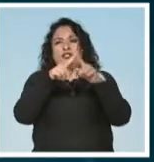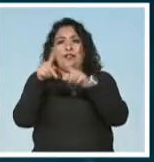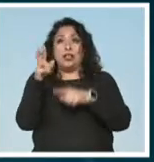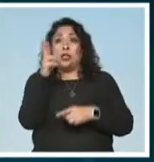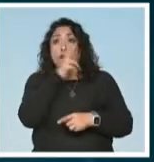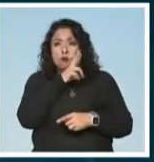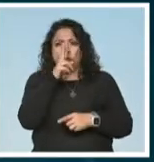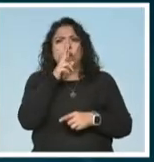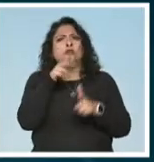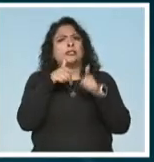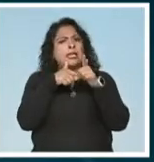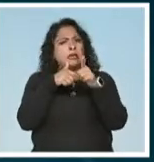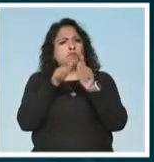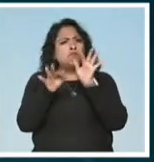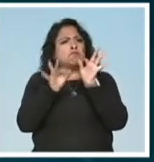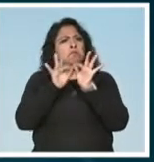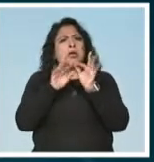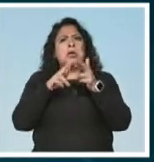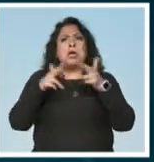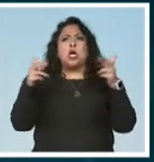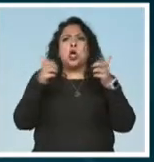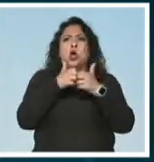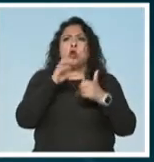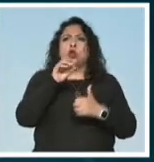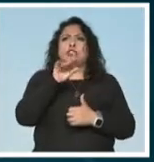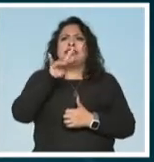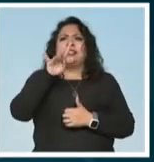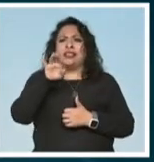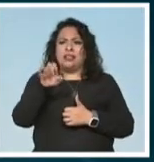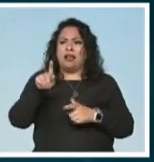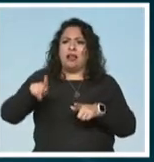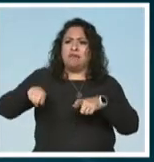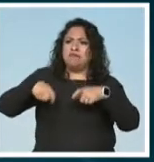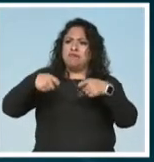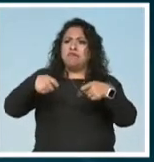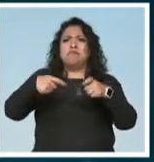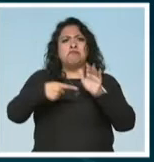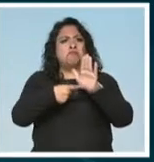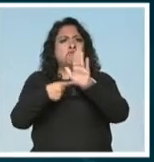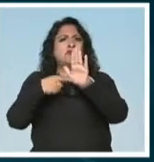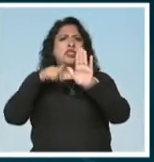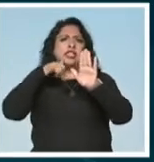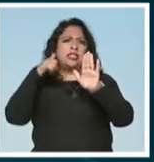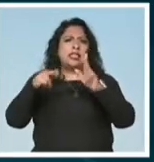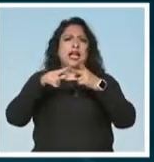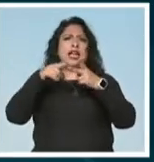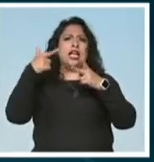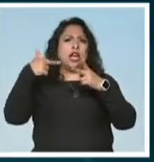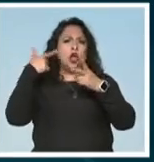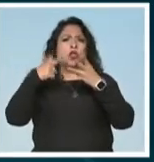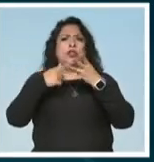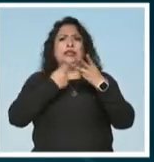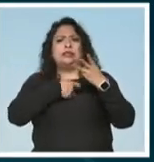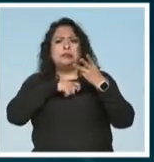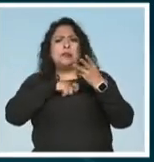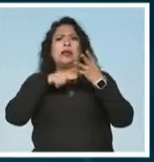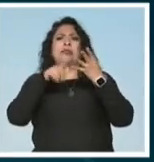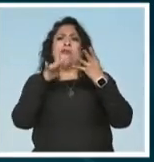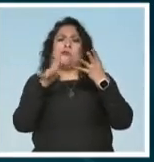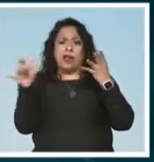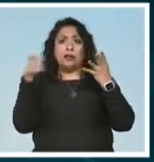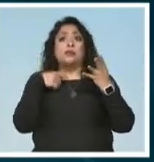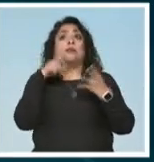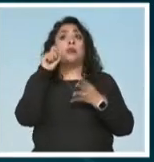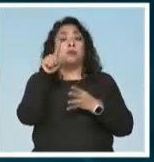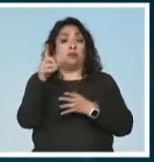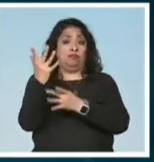rusos mantenían excelentes relaciones con Occidente y su legado se ha exhibido en Italia, Londres, España y Francia.